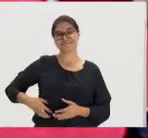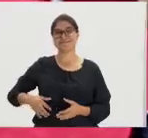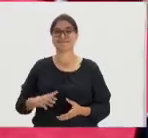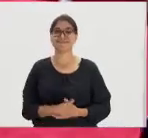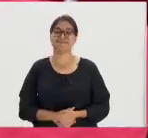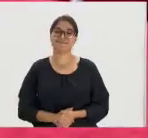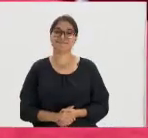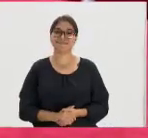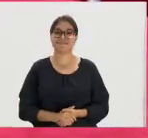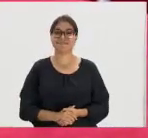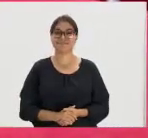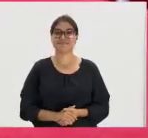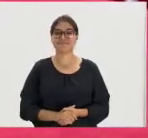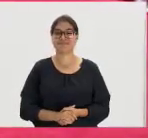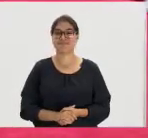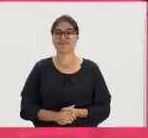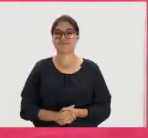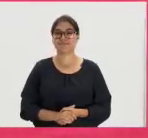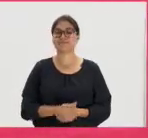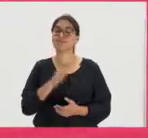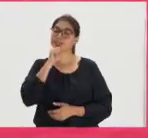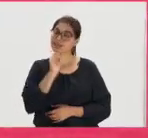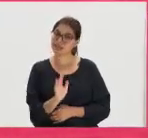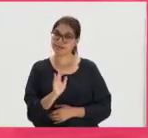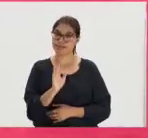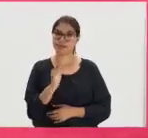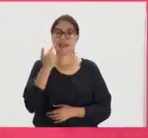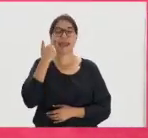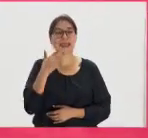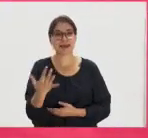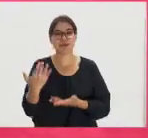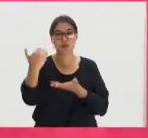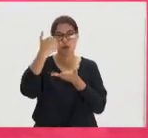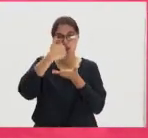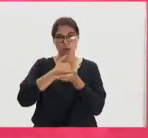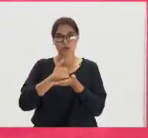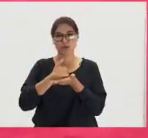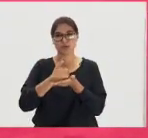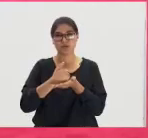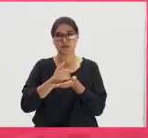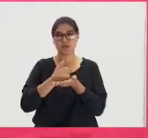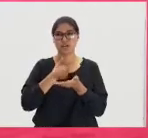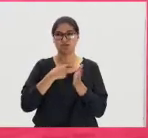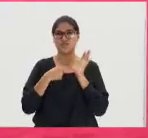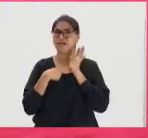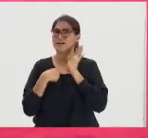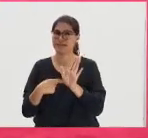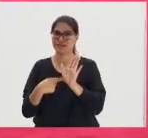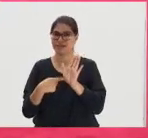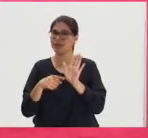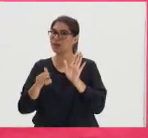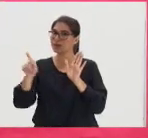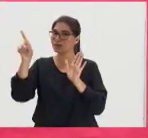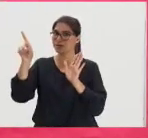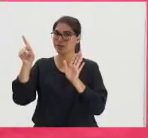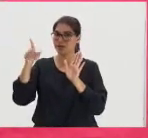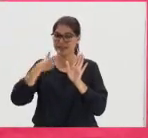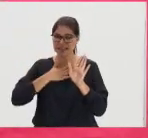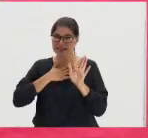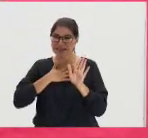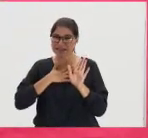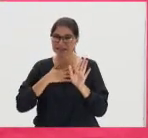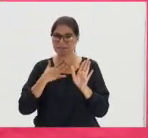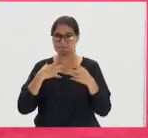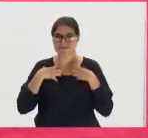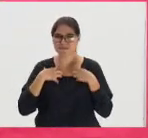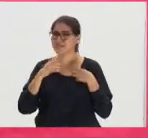¿Ah? Mira, te voy a decir una cosa. ¿Y cuándo has venido a escuchar lo que yo diga de mí? ¿No has venido a escuchar lo que decimos de Dios o no? Pues entonces pongamos nuestros ojos